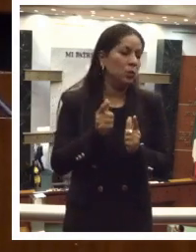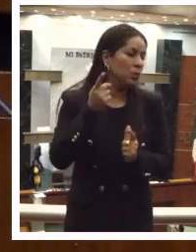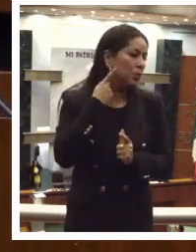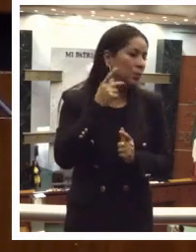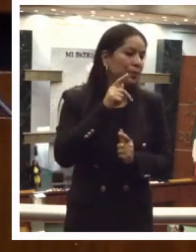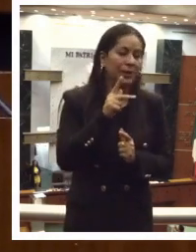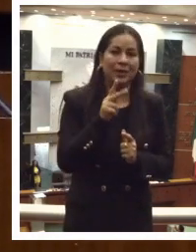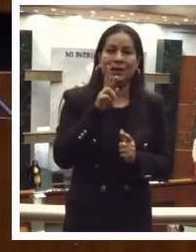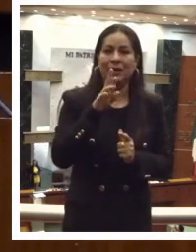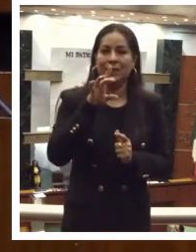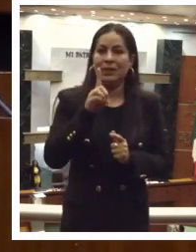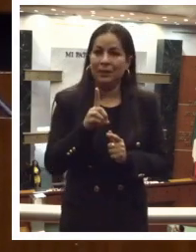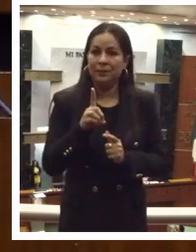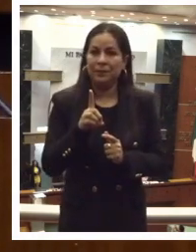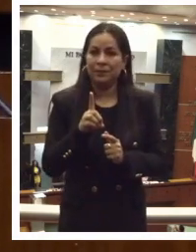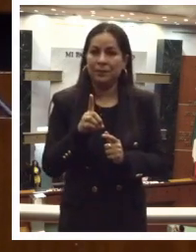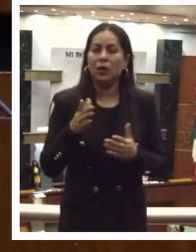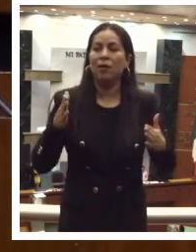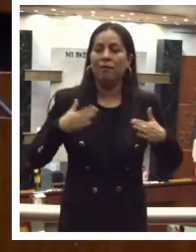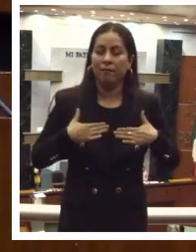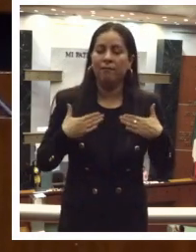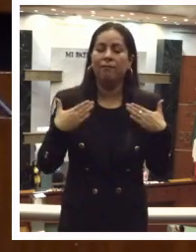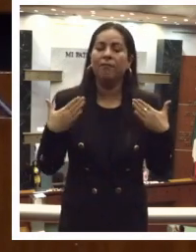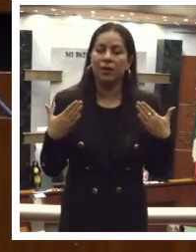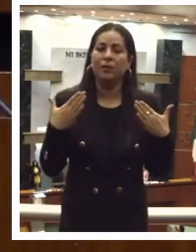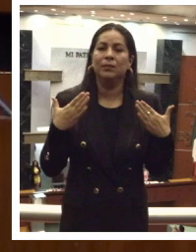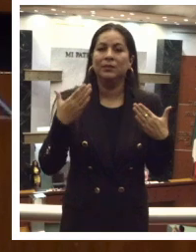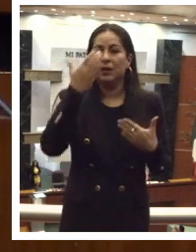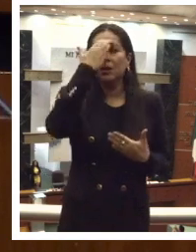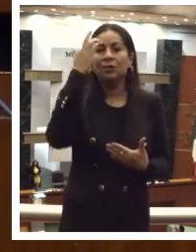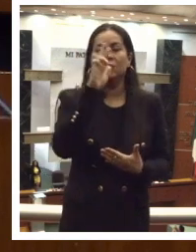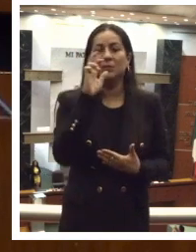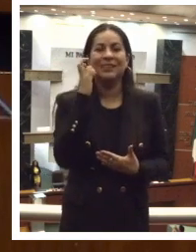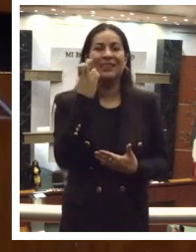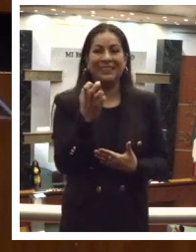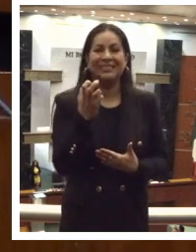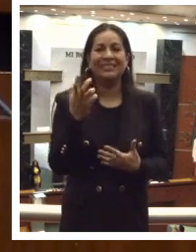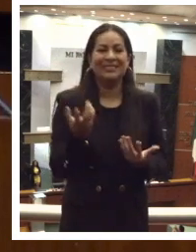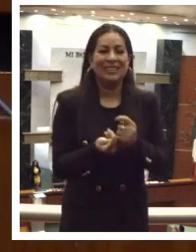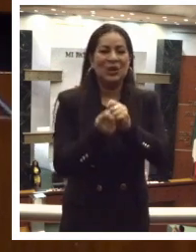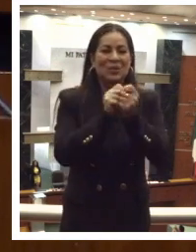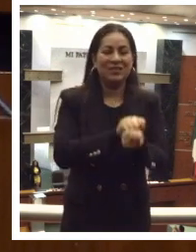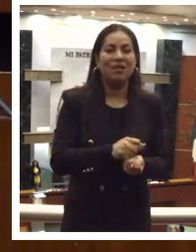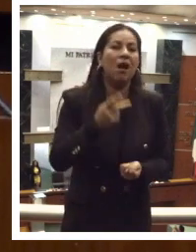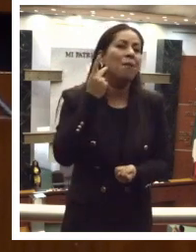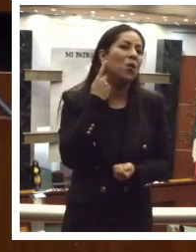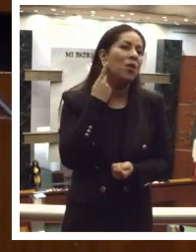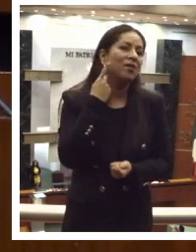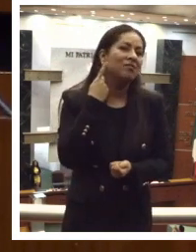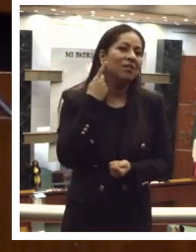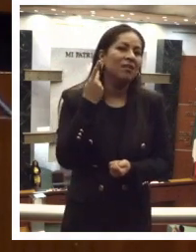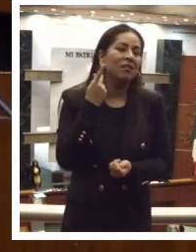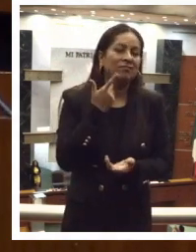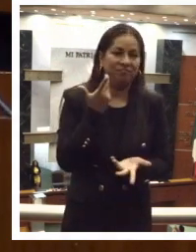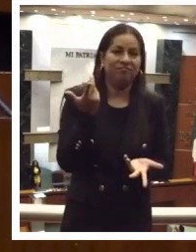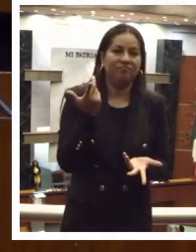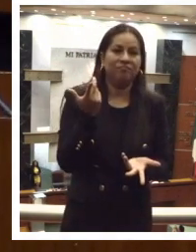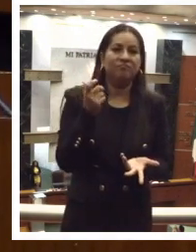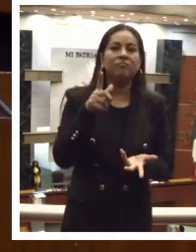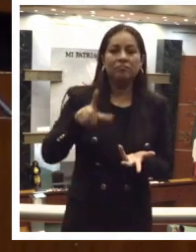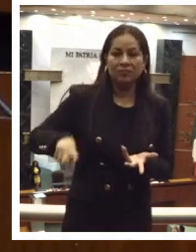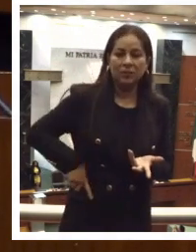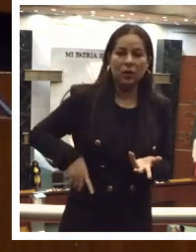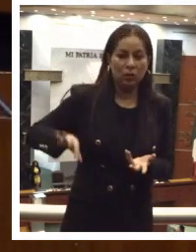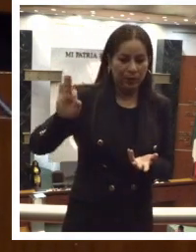Parlamentario del PRD, confiamos en que este reconocimiento se convertirá en políticas públicas por parte del